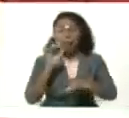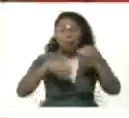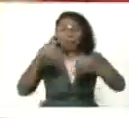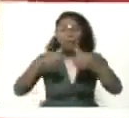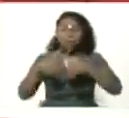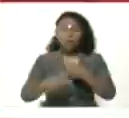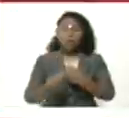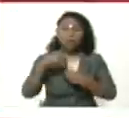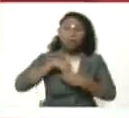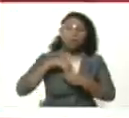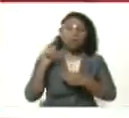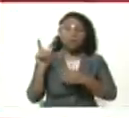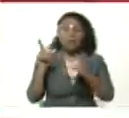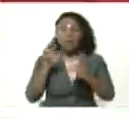los resultados los tuvimos al día siguiente.